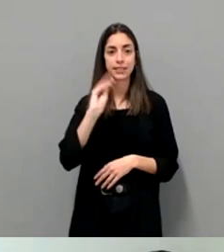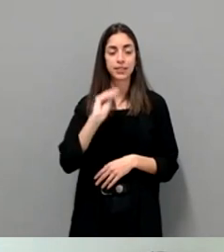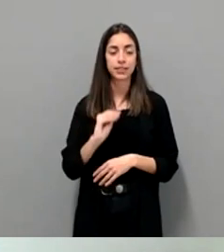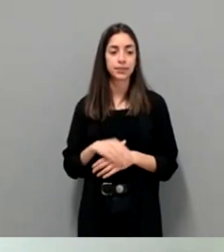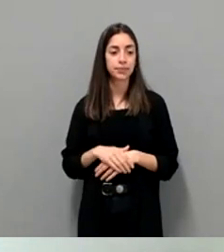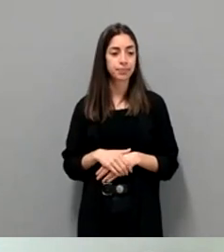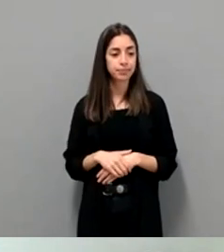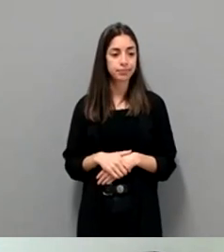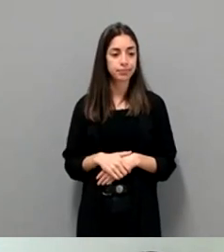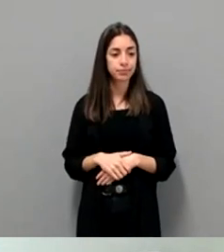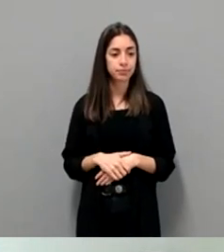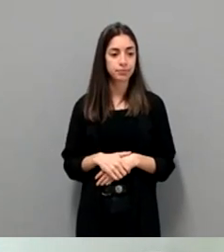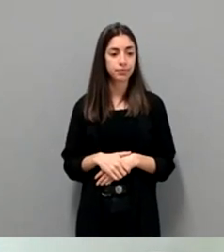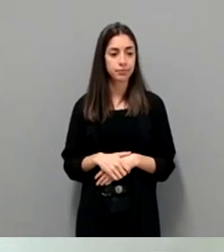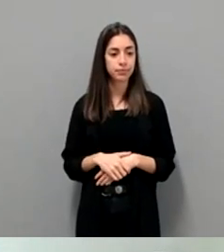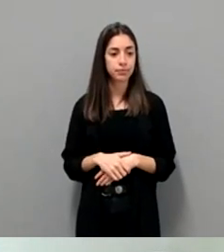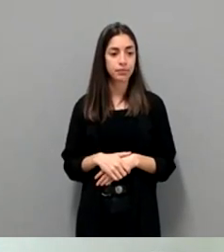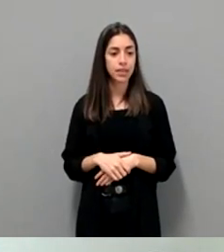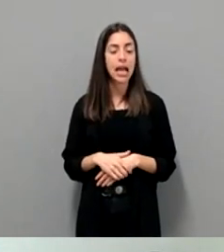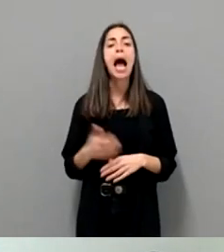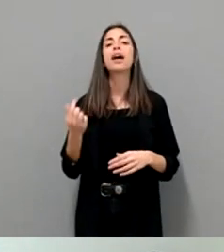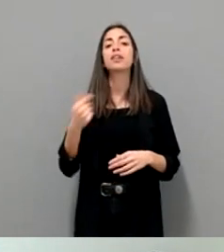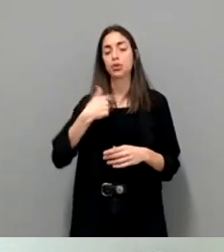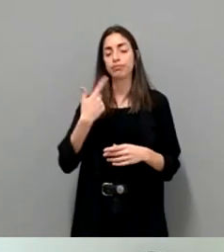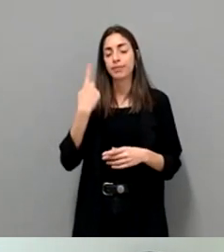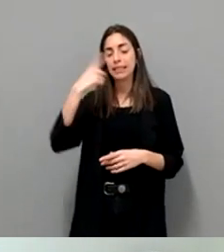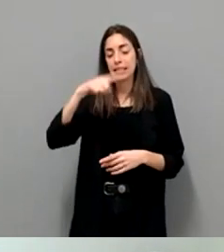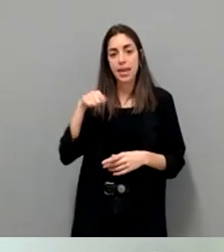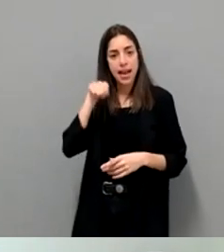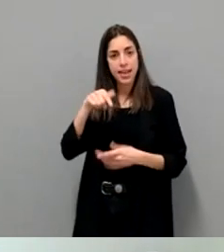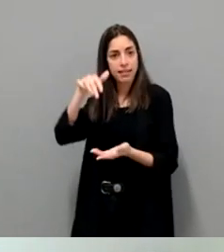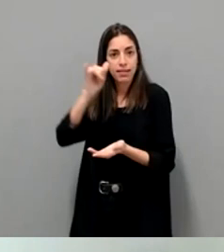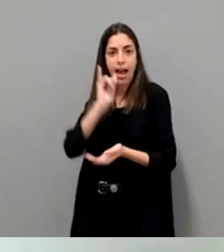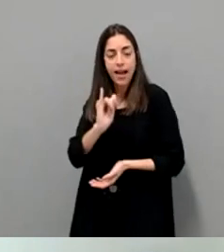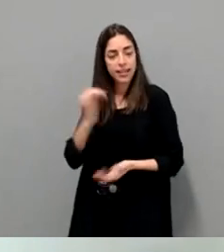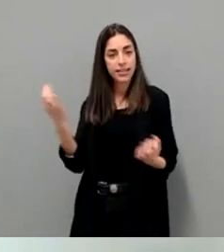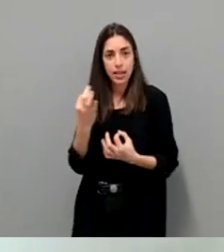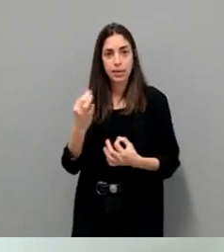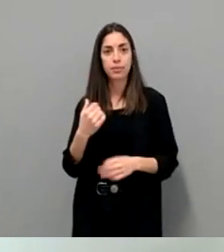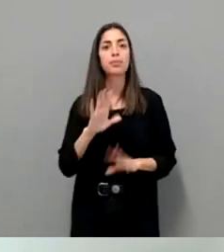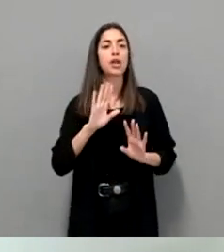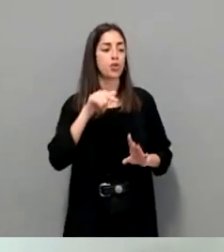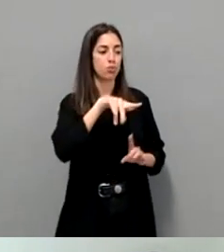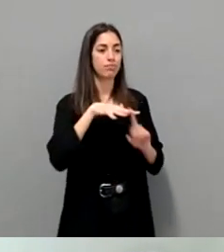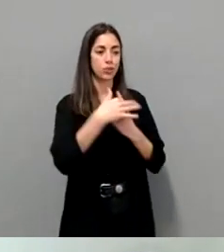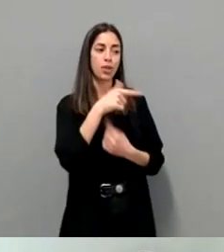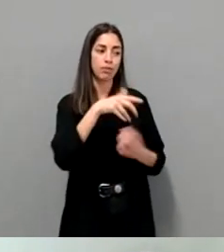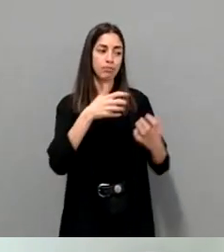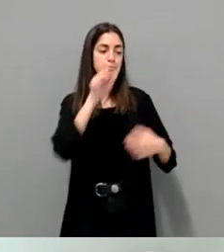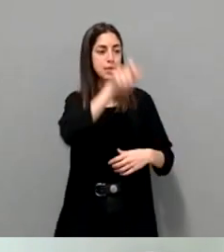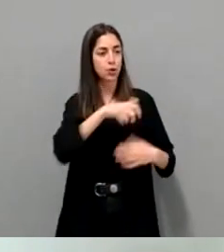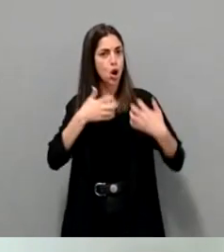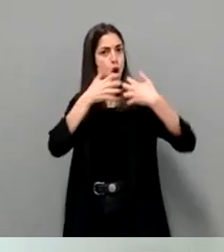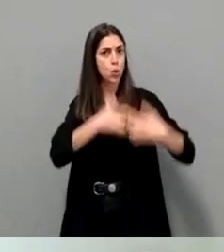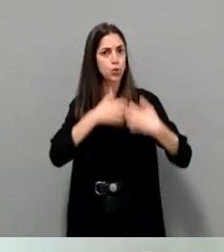No, si la visión que has dado de guerrera, yo creo que la gente que te conoce, y aquí hay mucha,